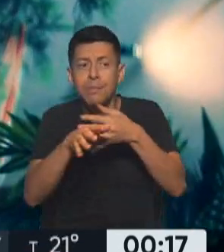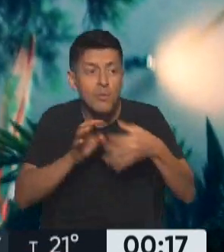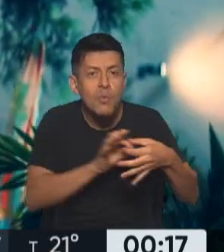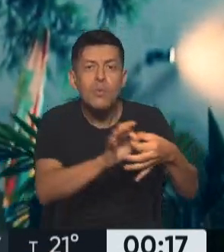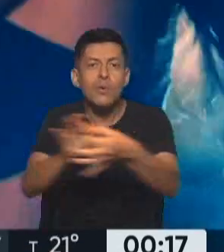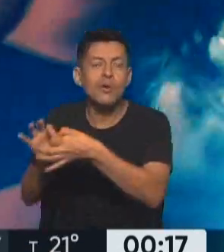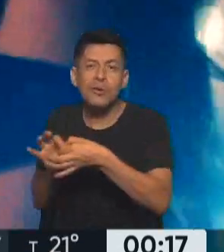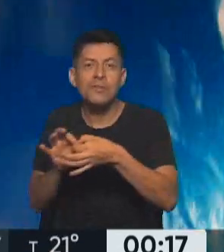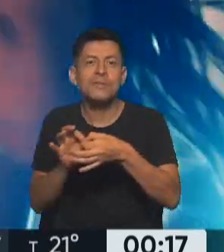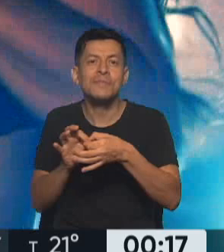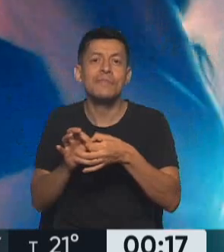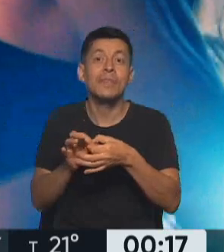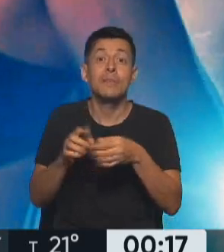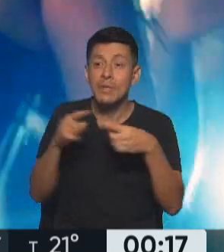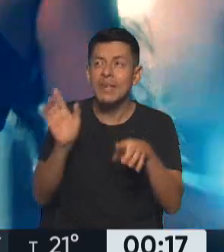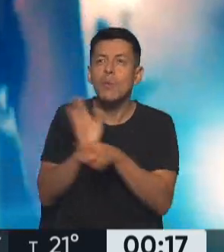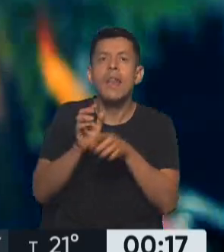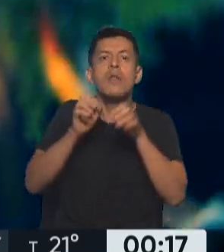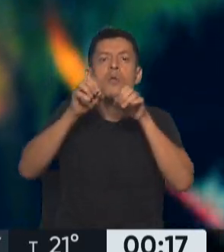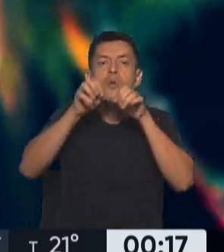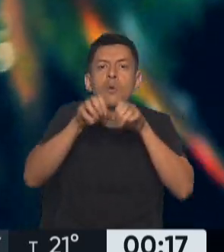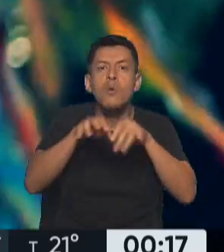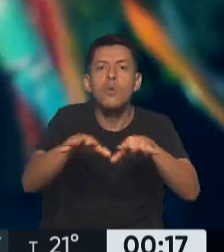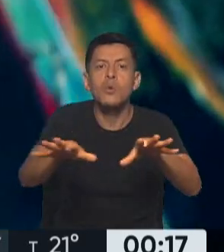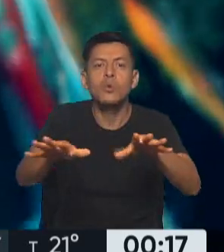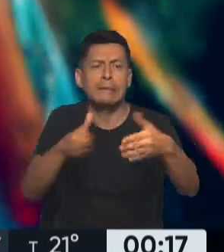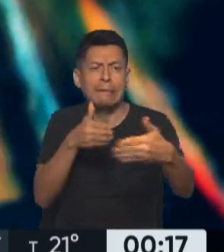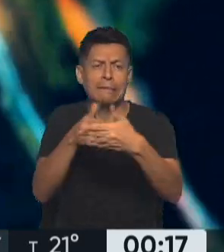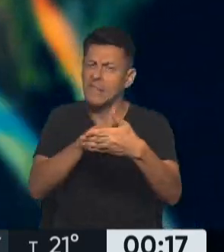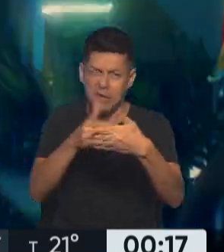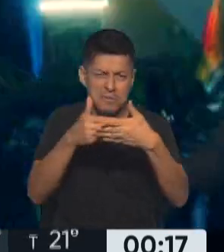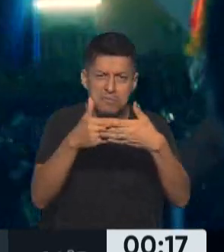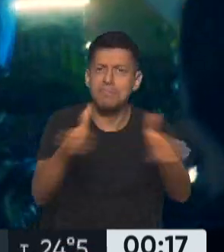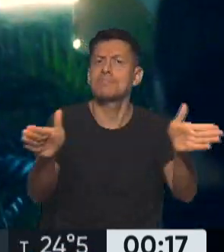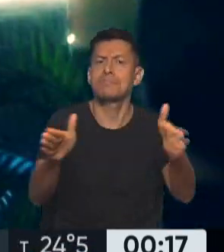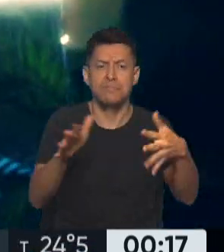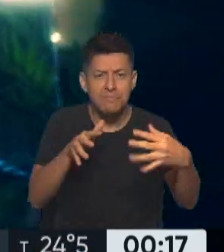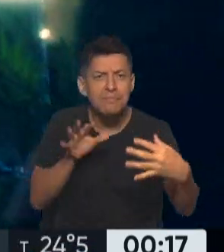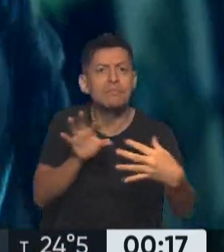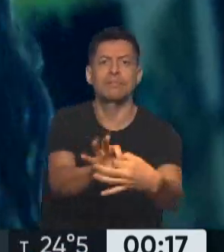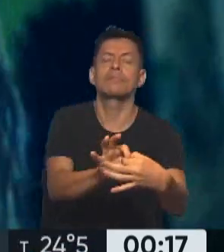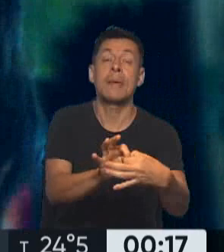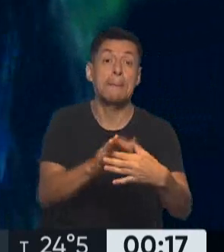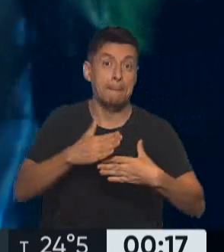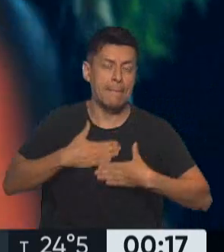también, que se mete entre las piedras que se puedan querer poner en el camino y terminan venciendo, viste. Así que a mí la